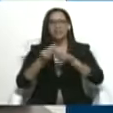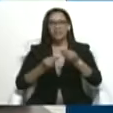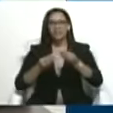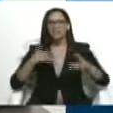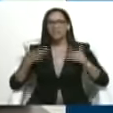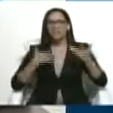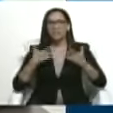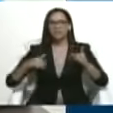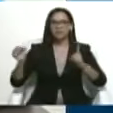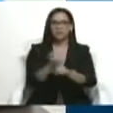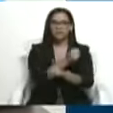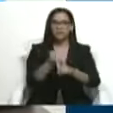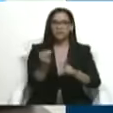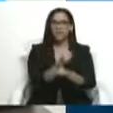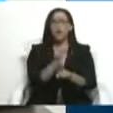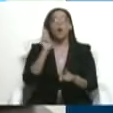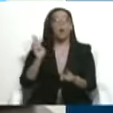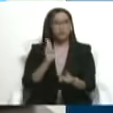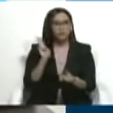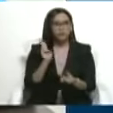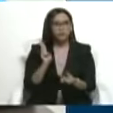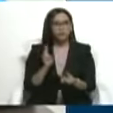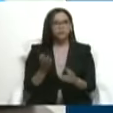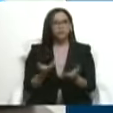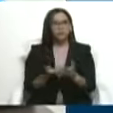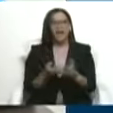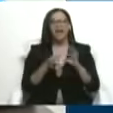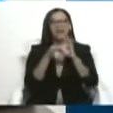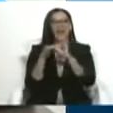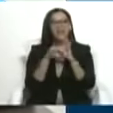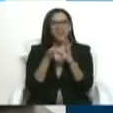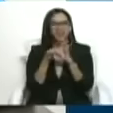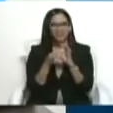desestabilizadoras, usando como detonante a la Gran Alianza